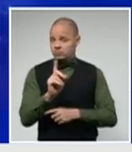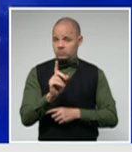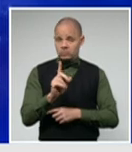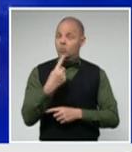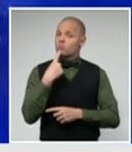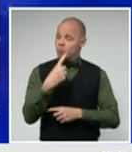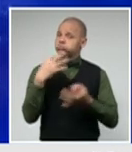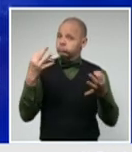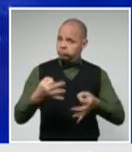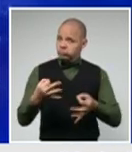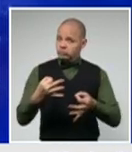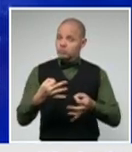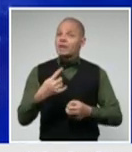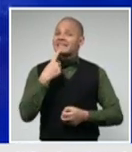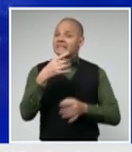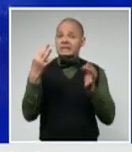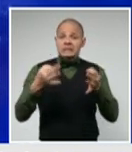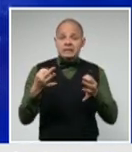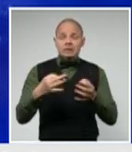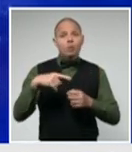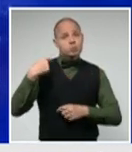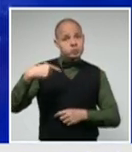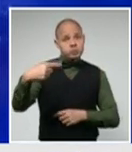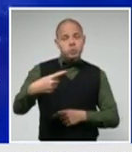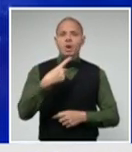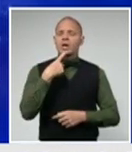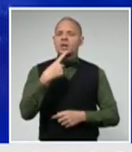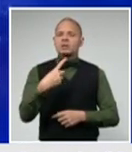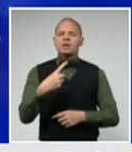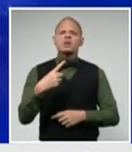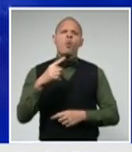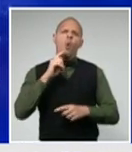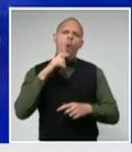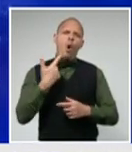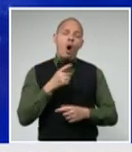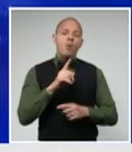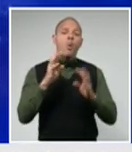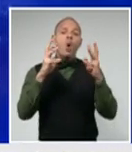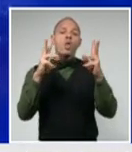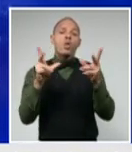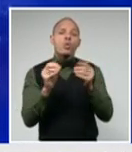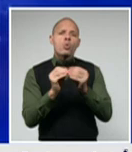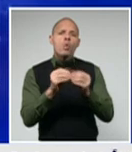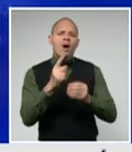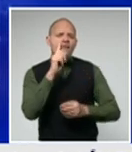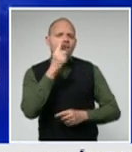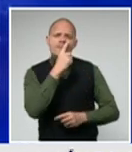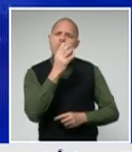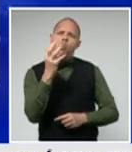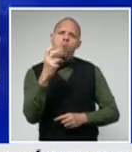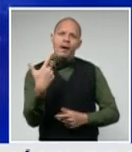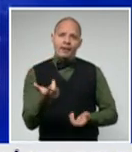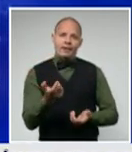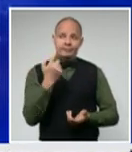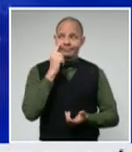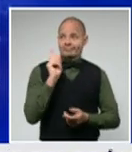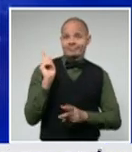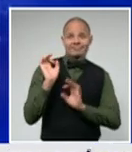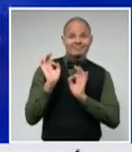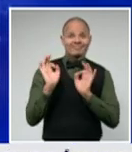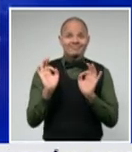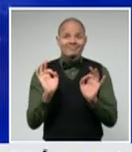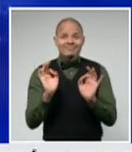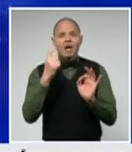los meses, todos los días el número de muestras que se procesan. Ahí ustedes tienen el número